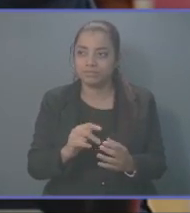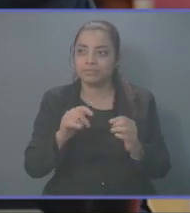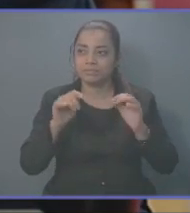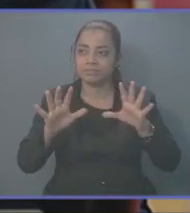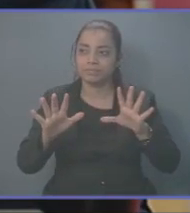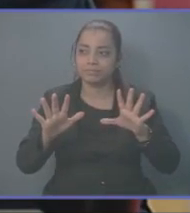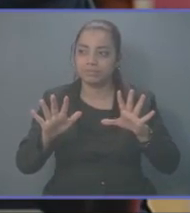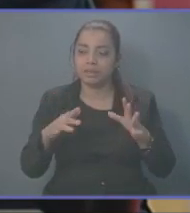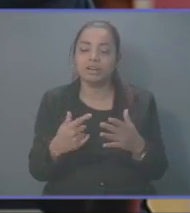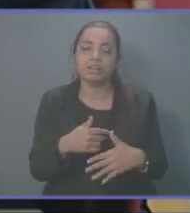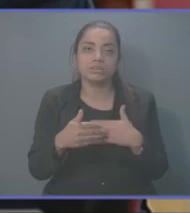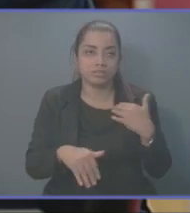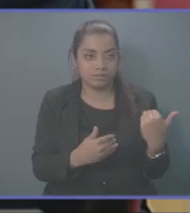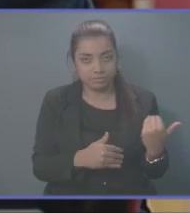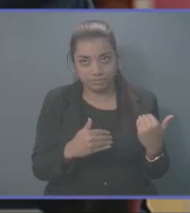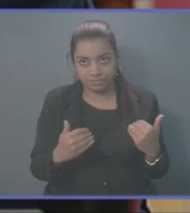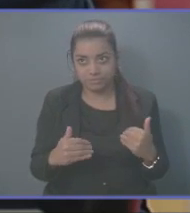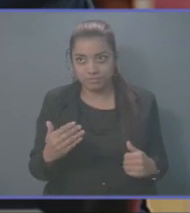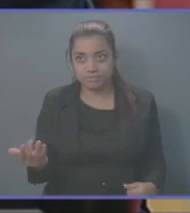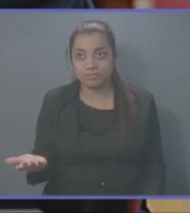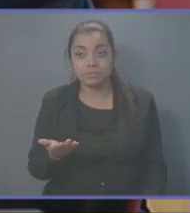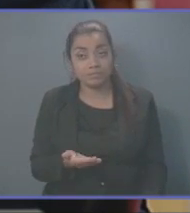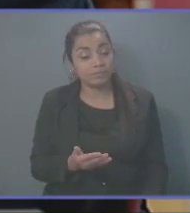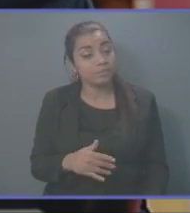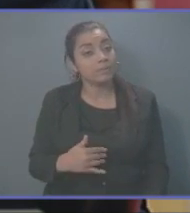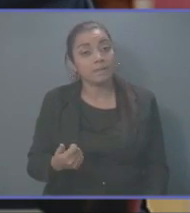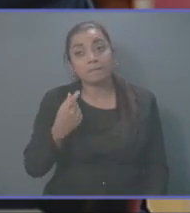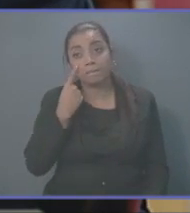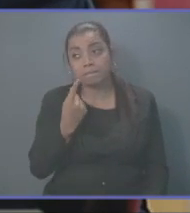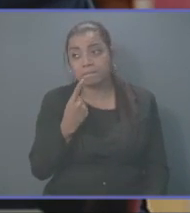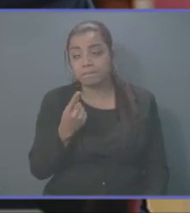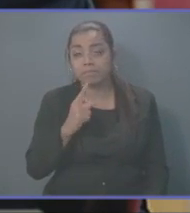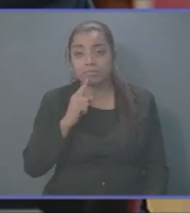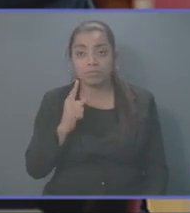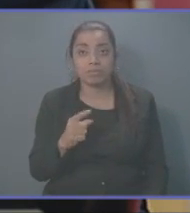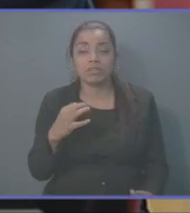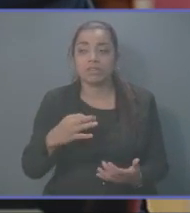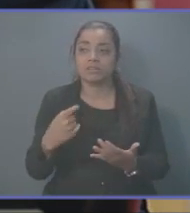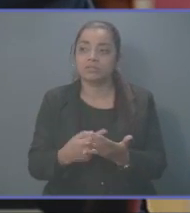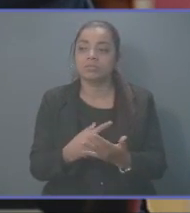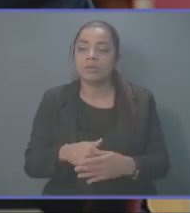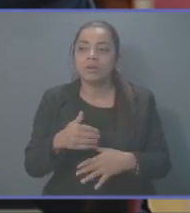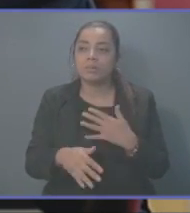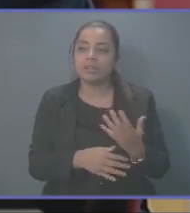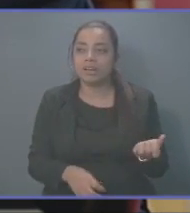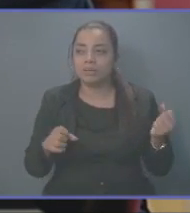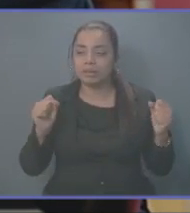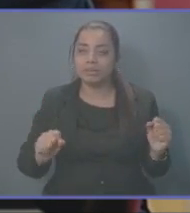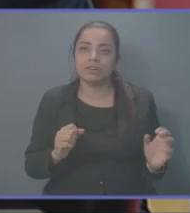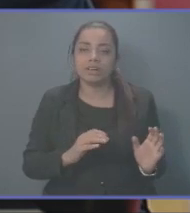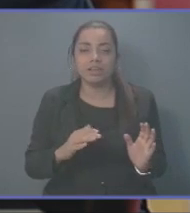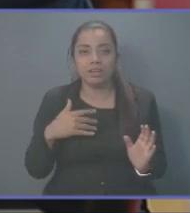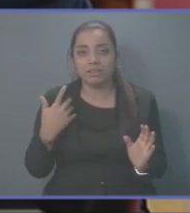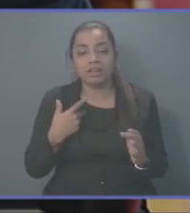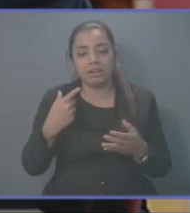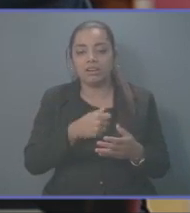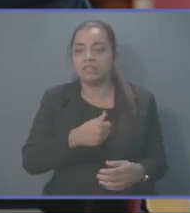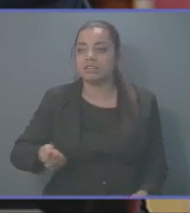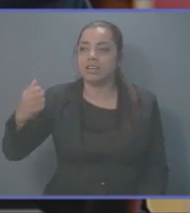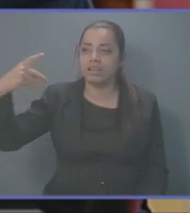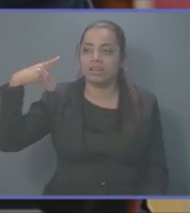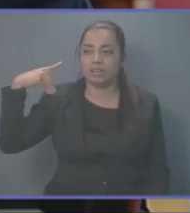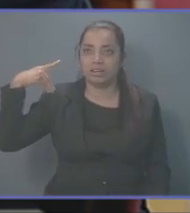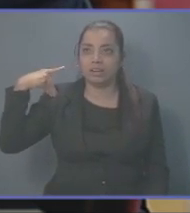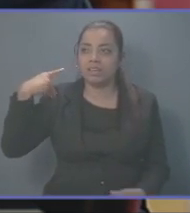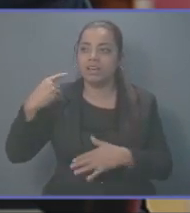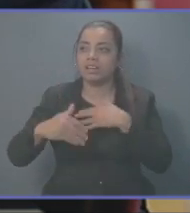Las declaraciones que incluyen pagos junto con sus mandamientos deberán presentarse y pagarse ante la Dirección General de Tesorería